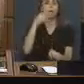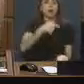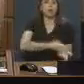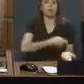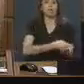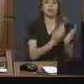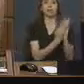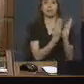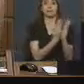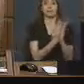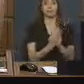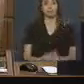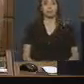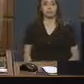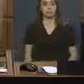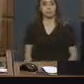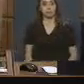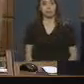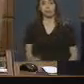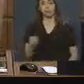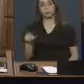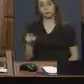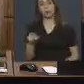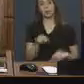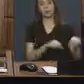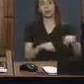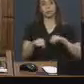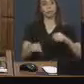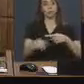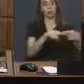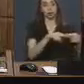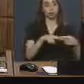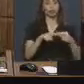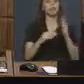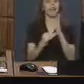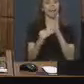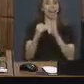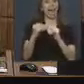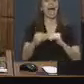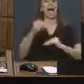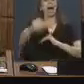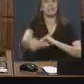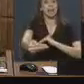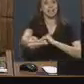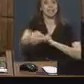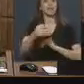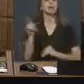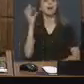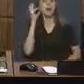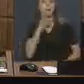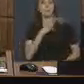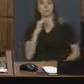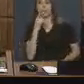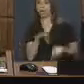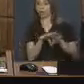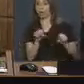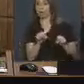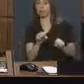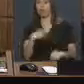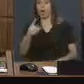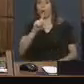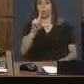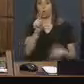financiamiento. Pero ahí hay un avance del movimiento social. Hoy día la ministra se comprometía a recibir a los estudiantes el día